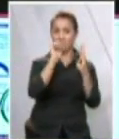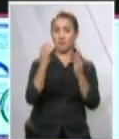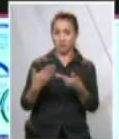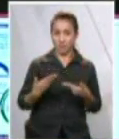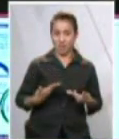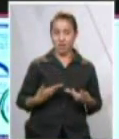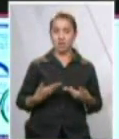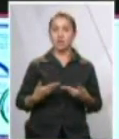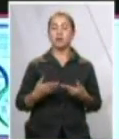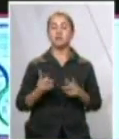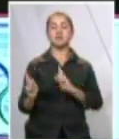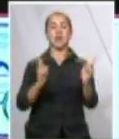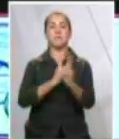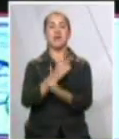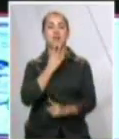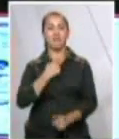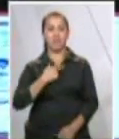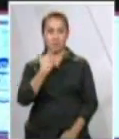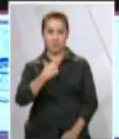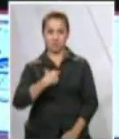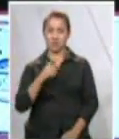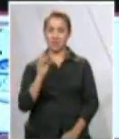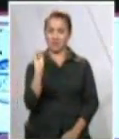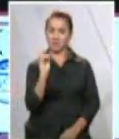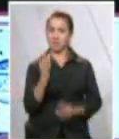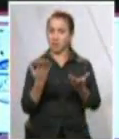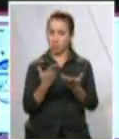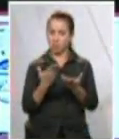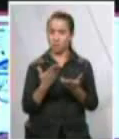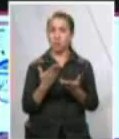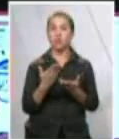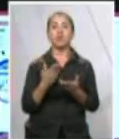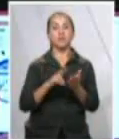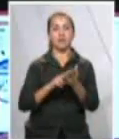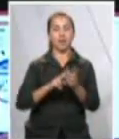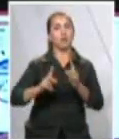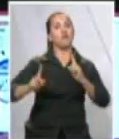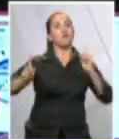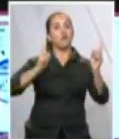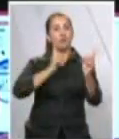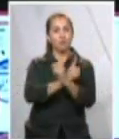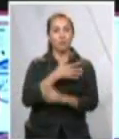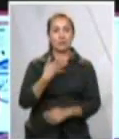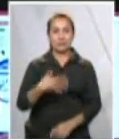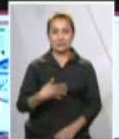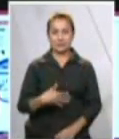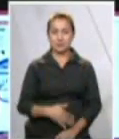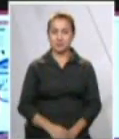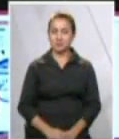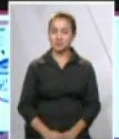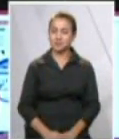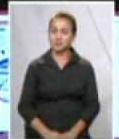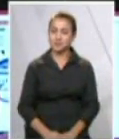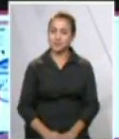vida a una persona con discapacidad esta tecnología? Del cielo a la tierra.